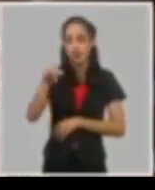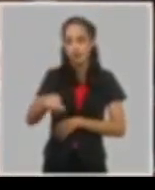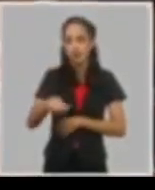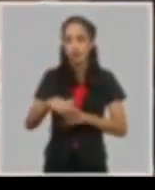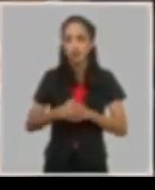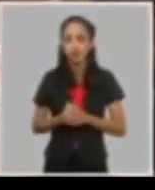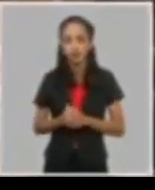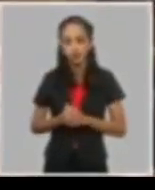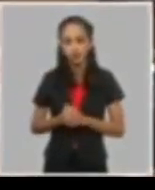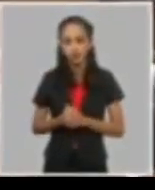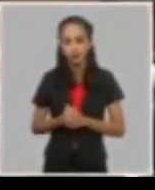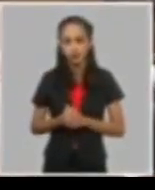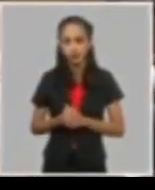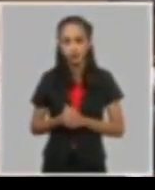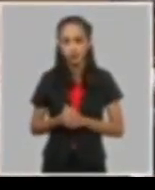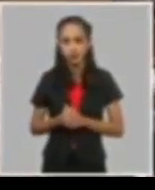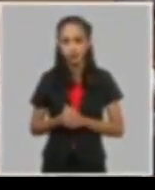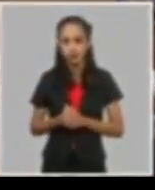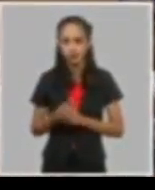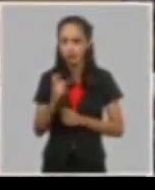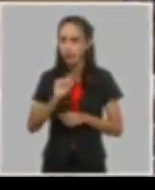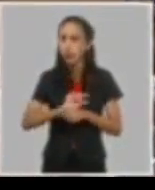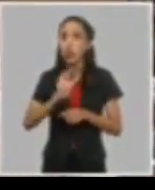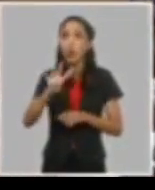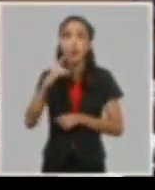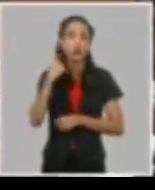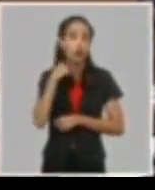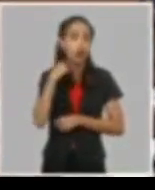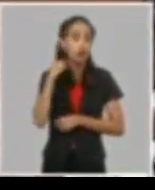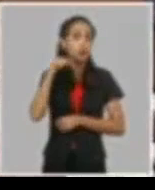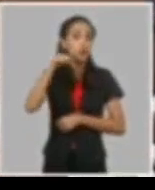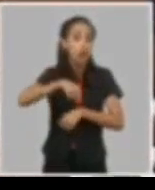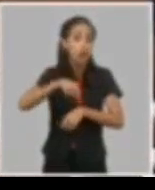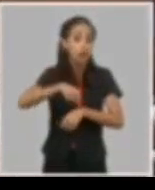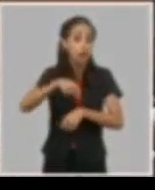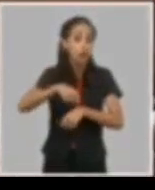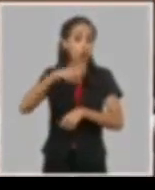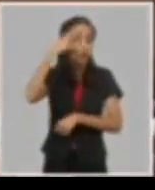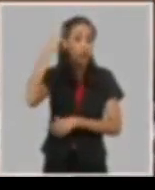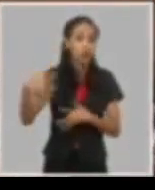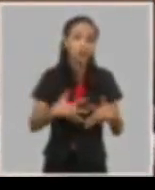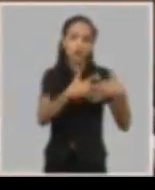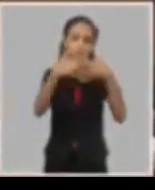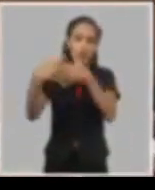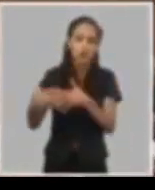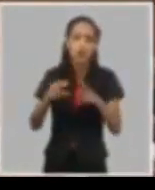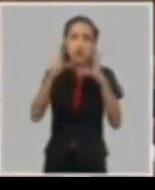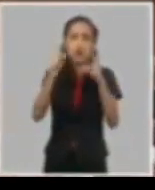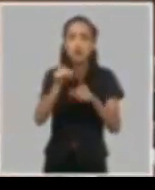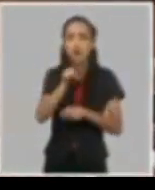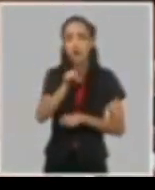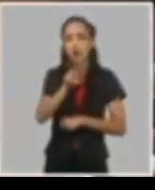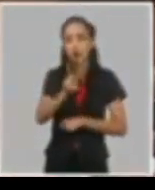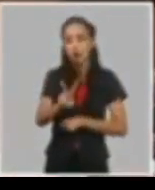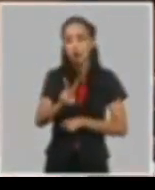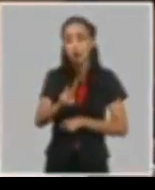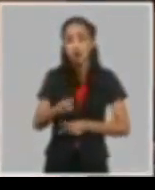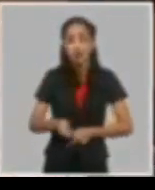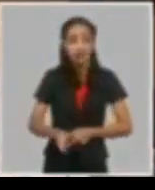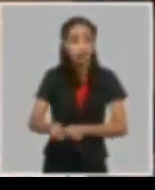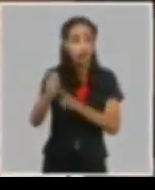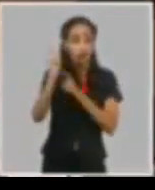casi llega a su fin el cuarto y último año del actual gobierno de eeuu el número 12 desde que triunfó la